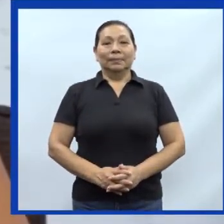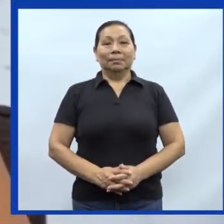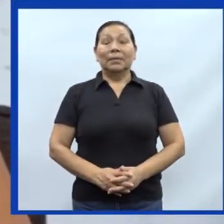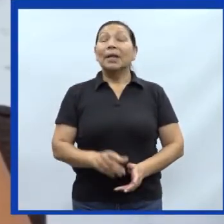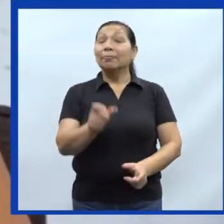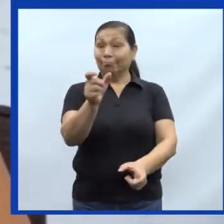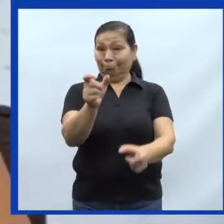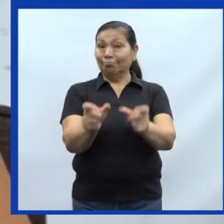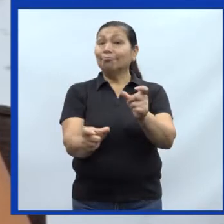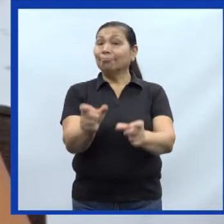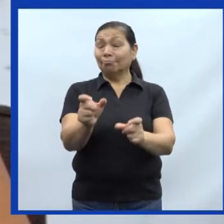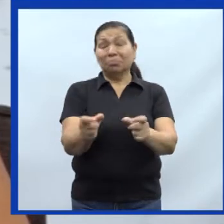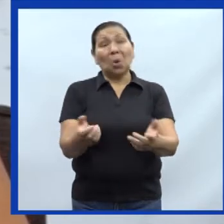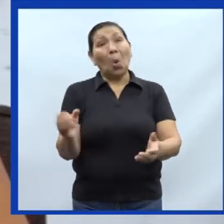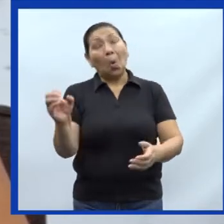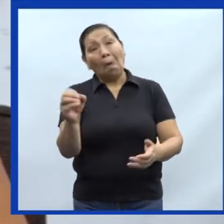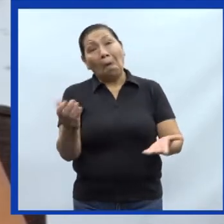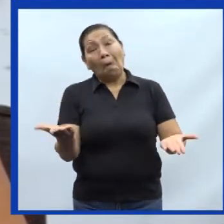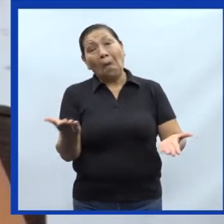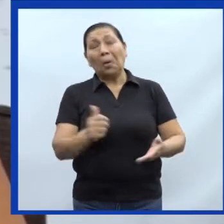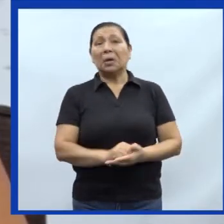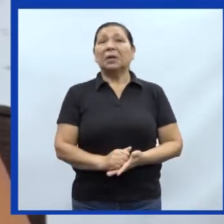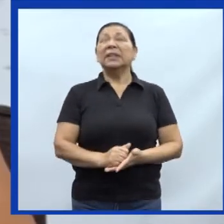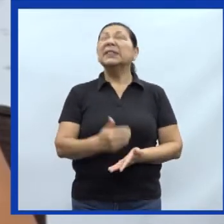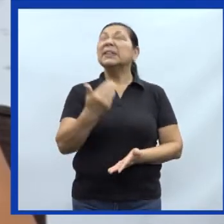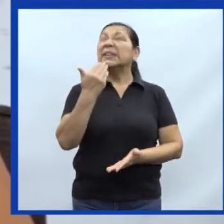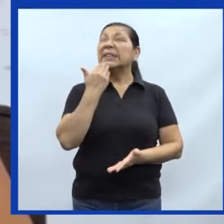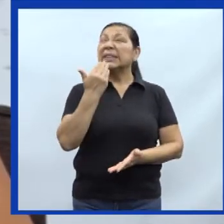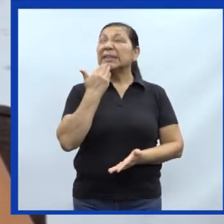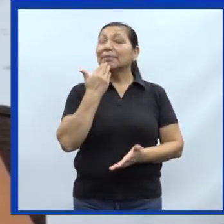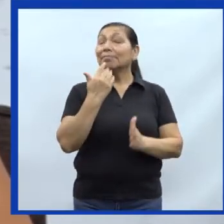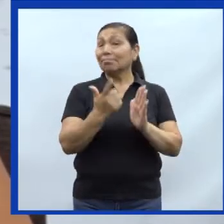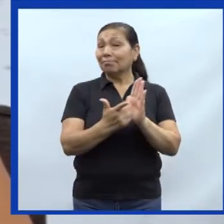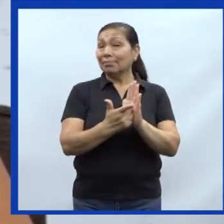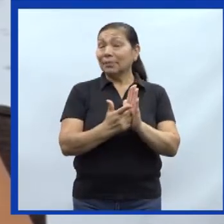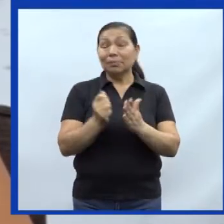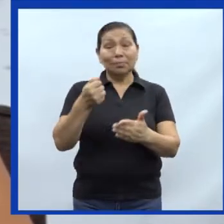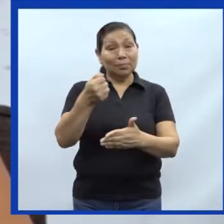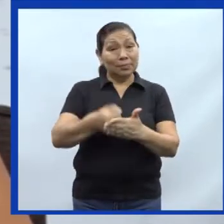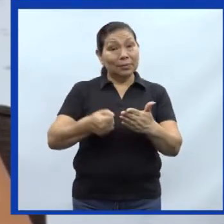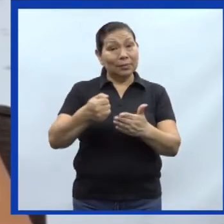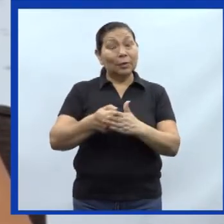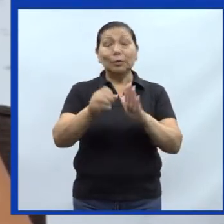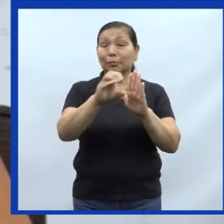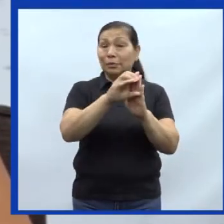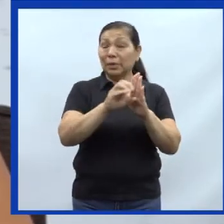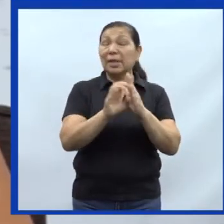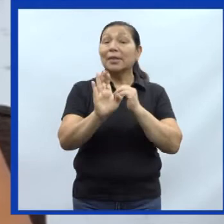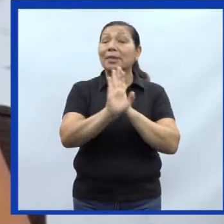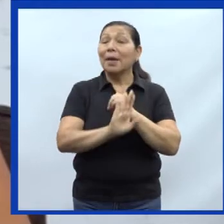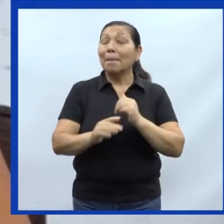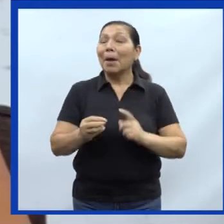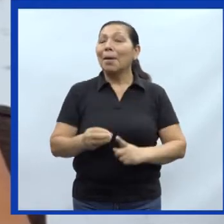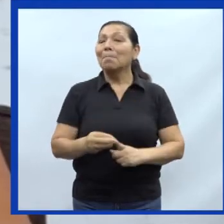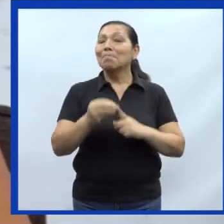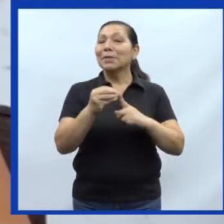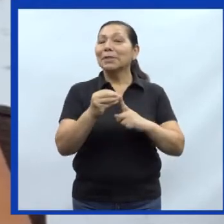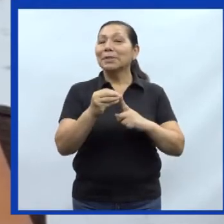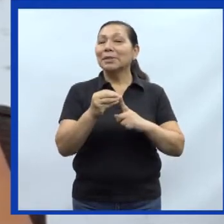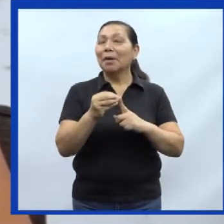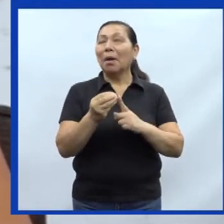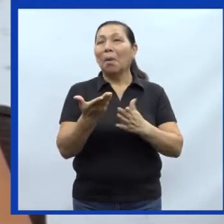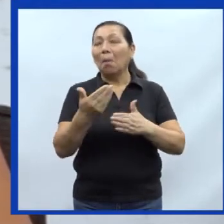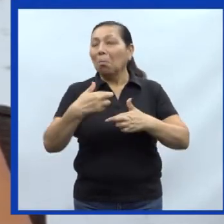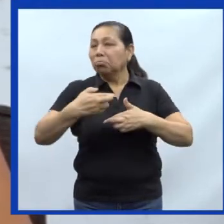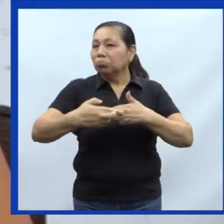Las personas o a quienes están legitimados para interponer un proceso constitucional de amparo, en principio, en